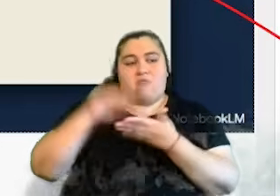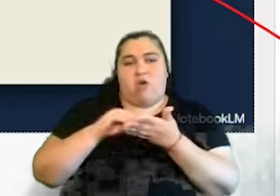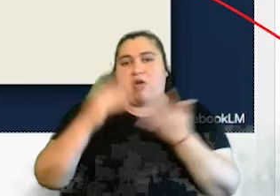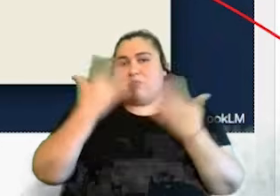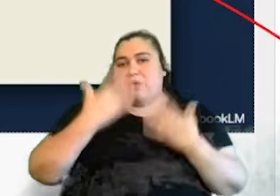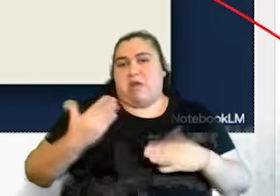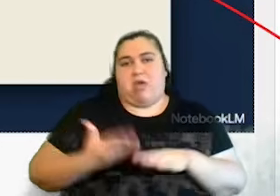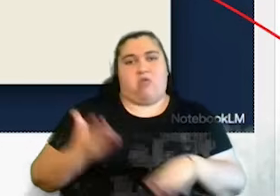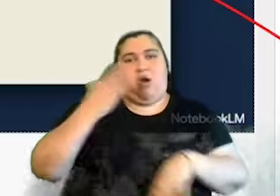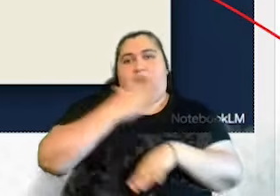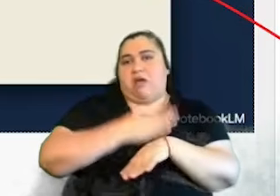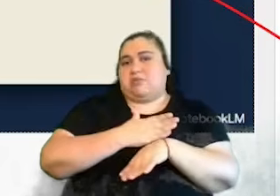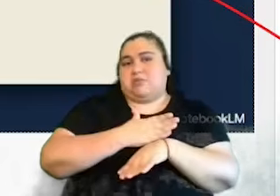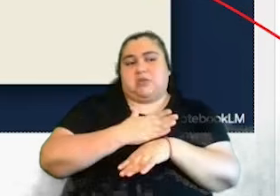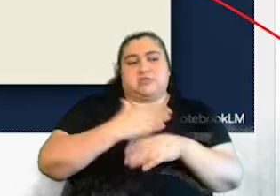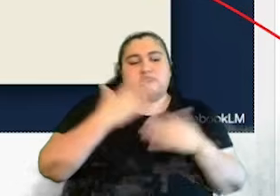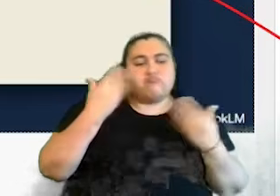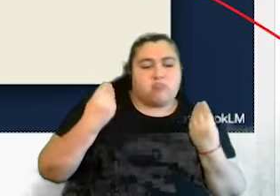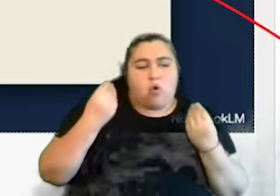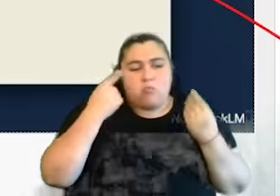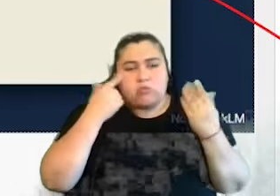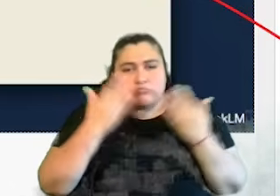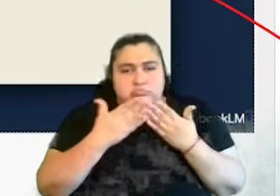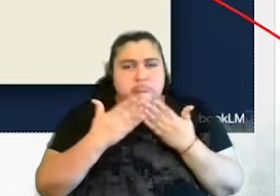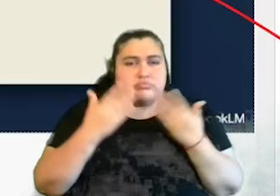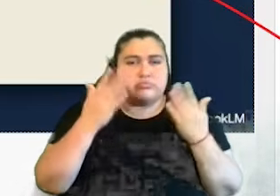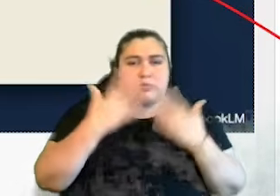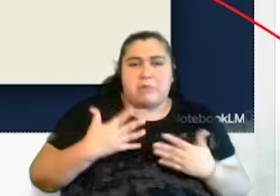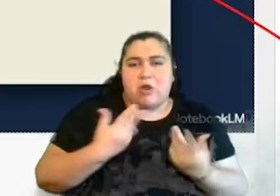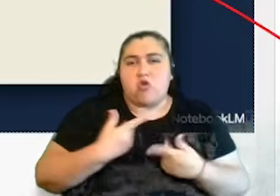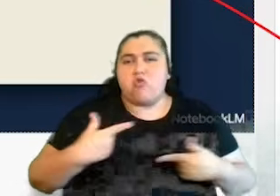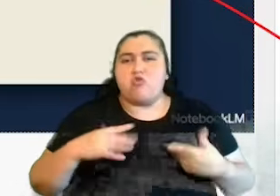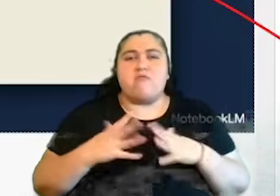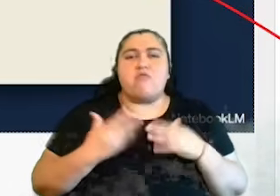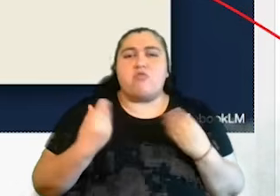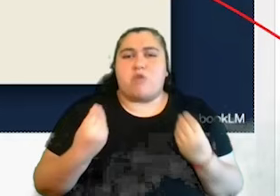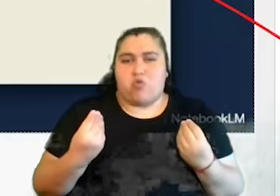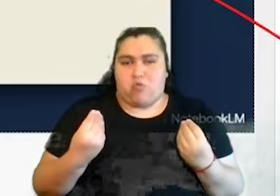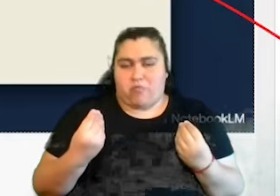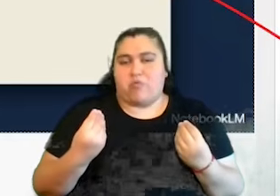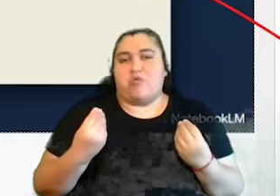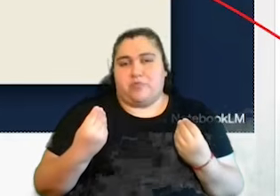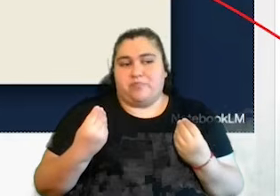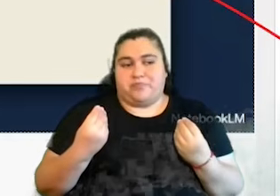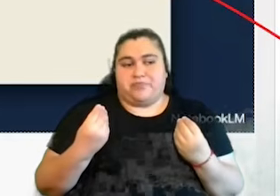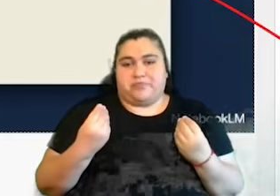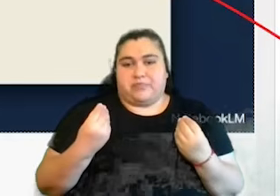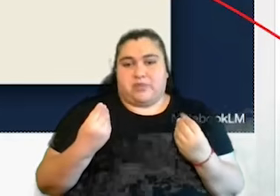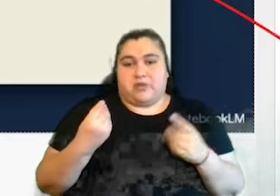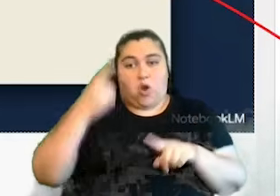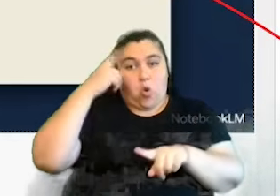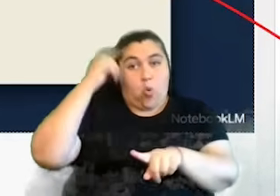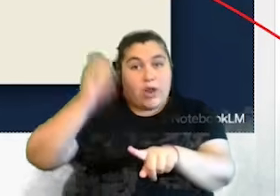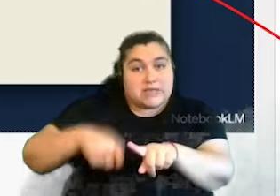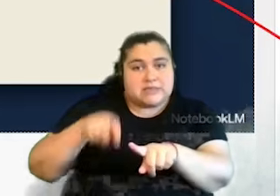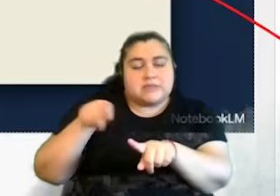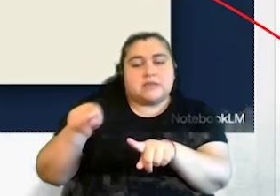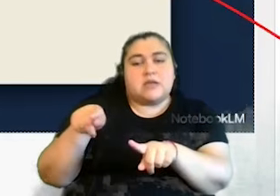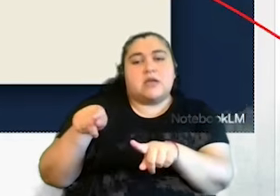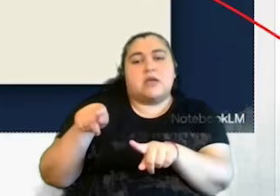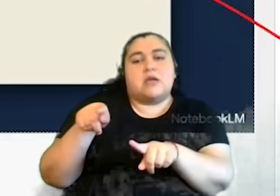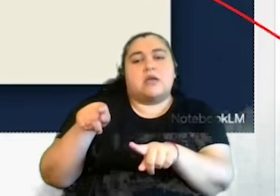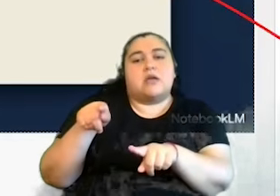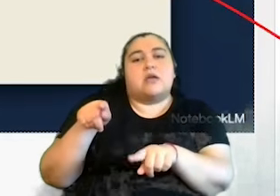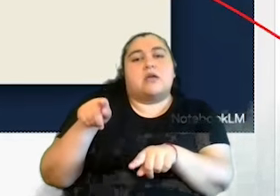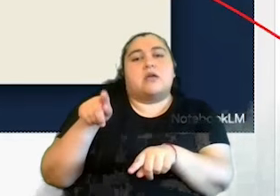juez administrativo eh, va a omitir, perdón, el juez administrativo no, el funcionario